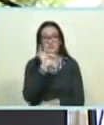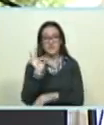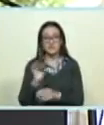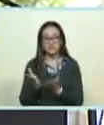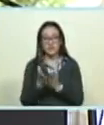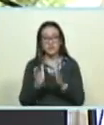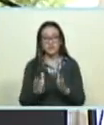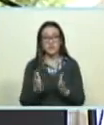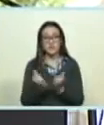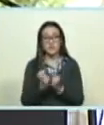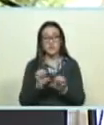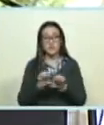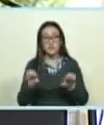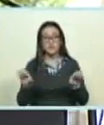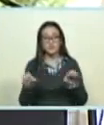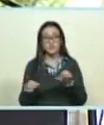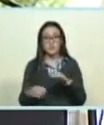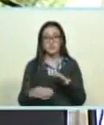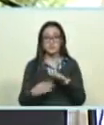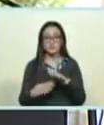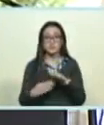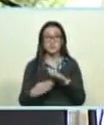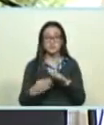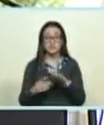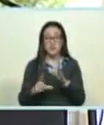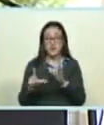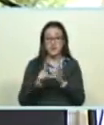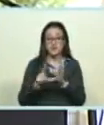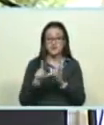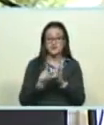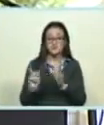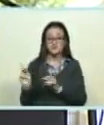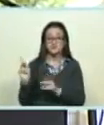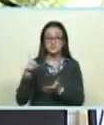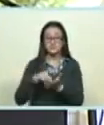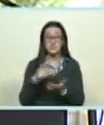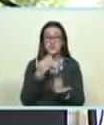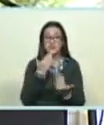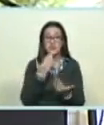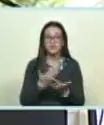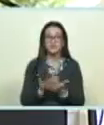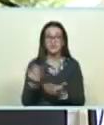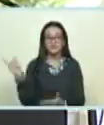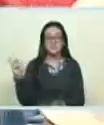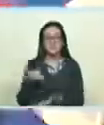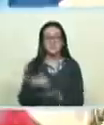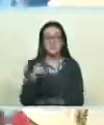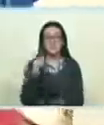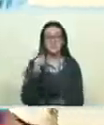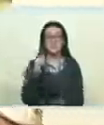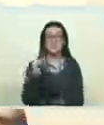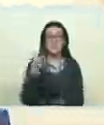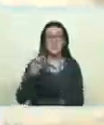Federación de Estudiantes de Educación Media. Está llegando Darío Vivas. Un aplauso a Darío Vivas, ¿vale?